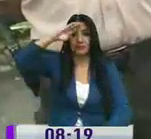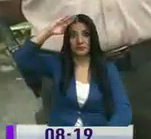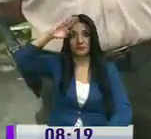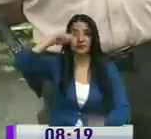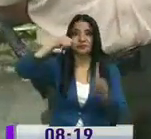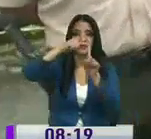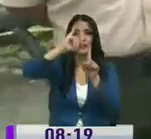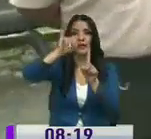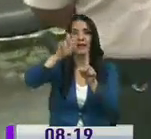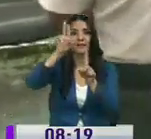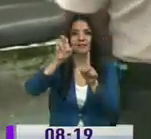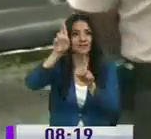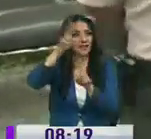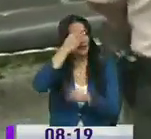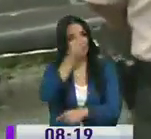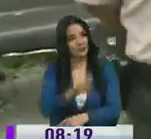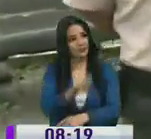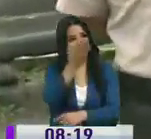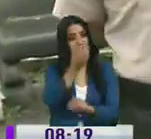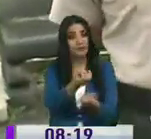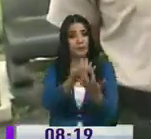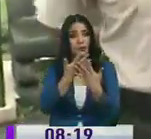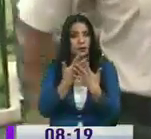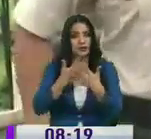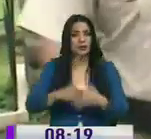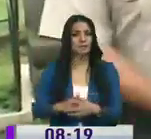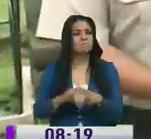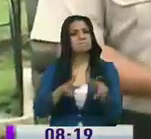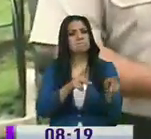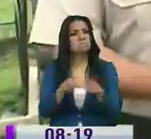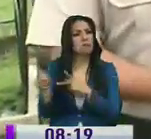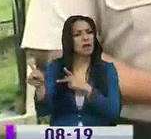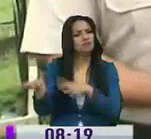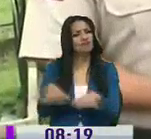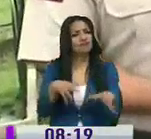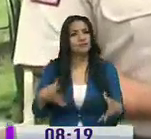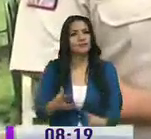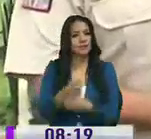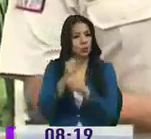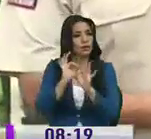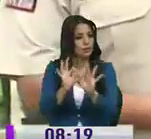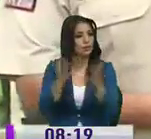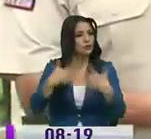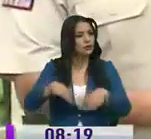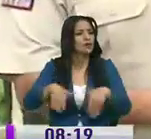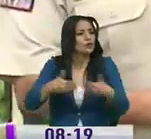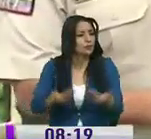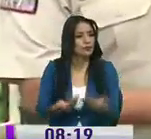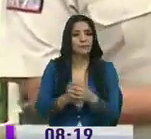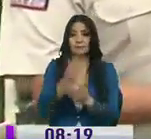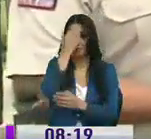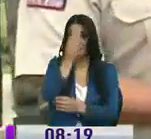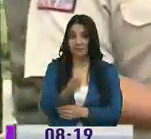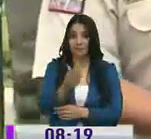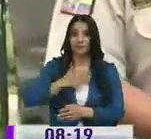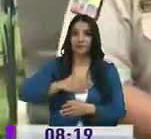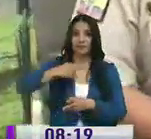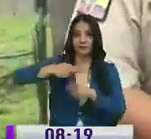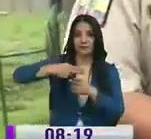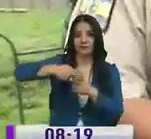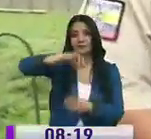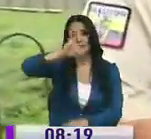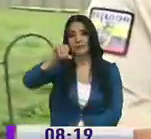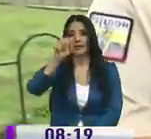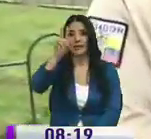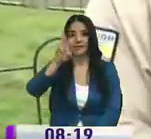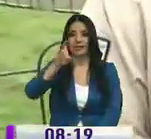Pozo. Buenos días, Coronel. Coméntenos entonces en qué va a consistir este operativo que ustedes ya tienen planificado. Sí, muy buenos días. Soy el Teniente Coronel Javier Pozo,